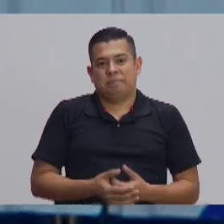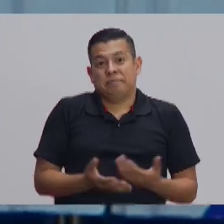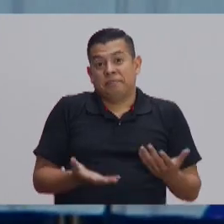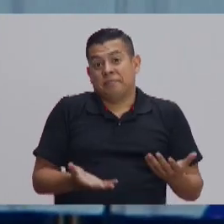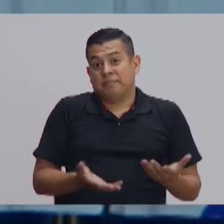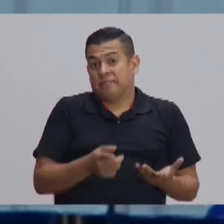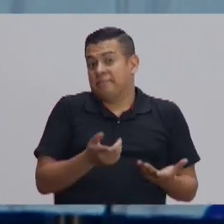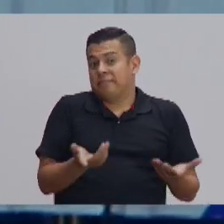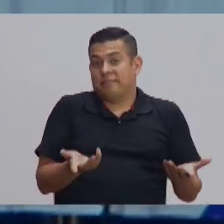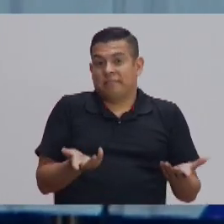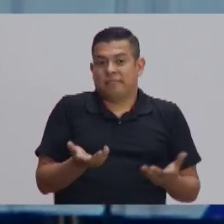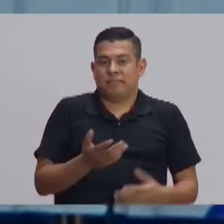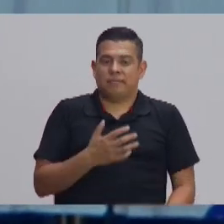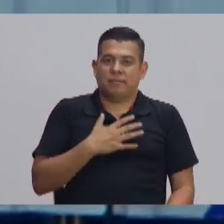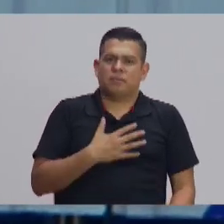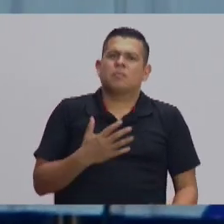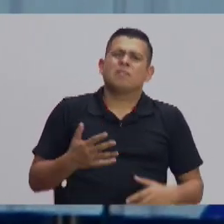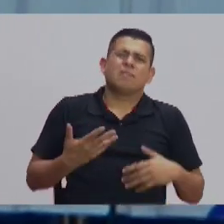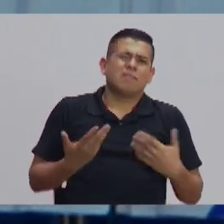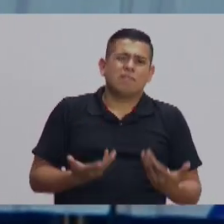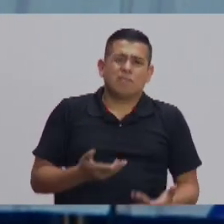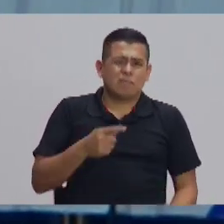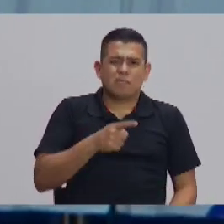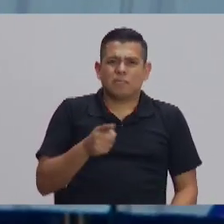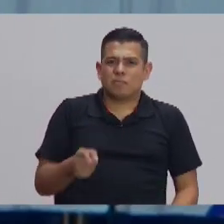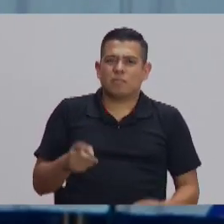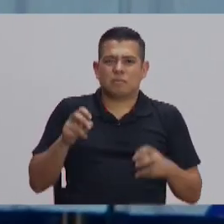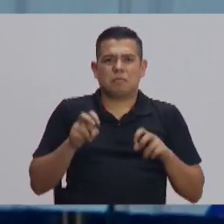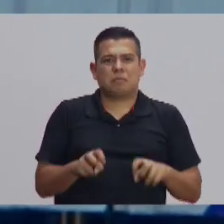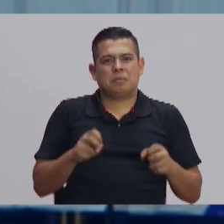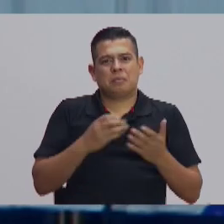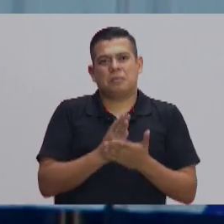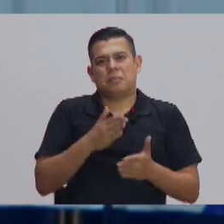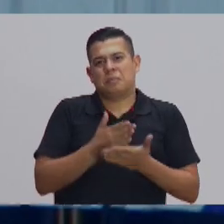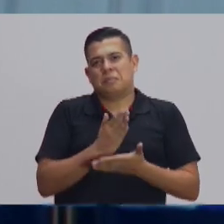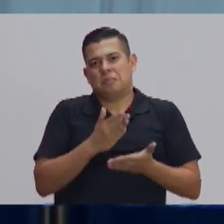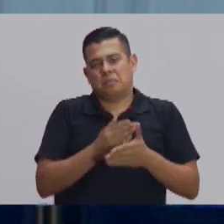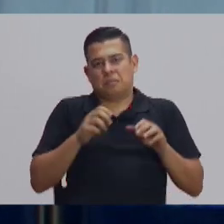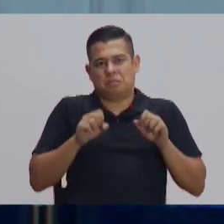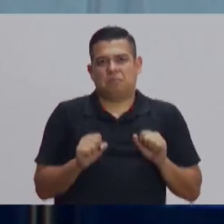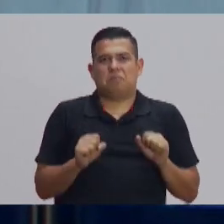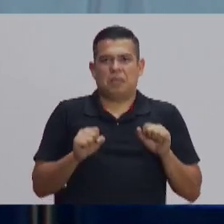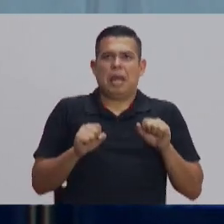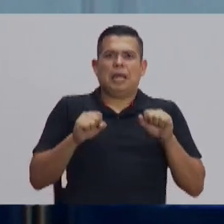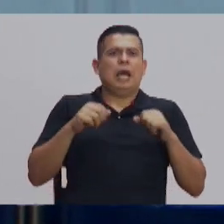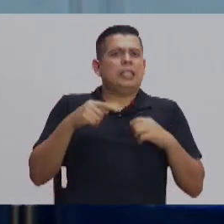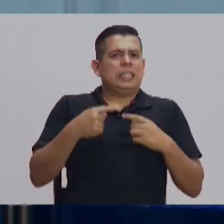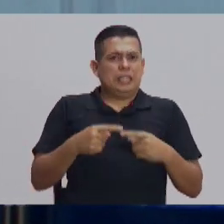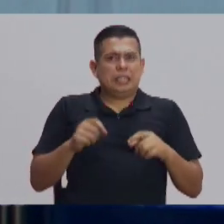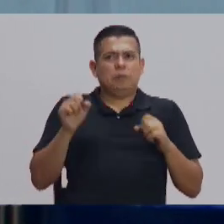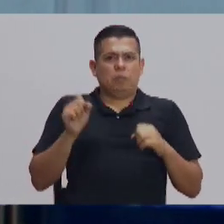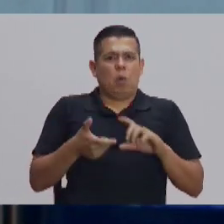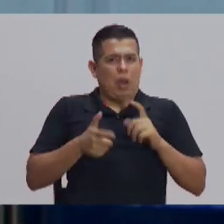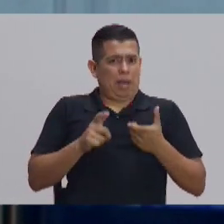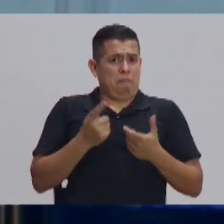salió porque muchos podemos estar pegados en esa silla